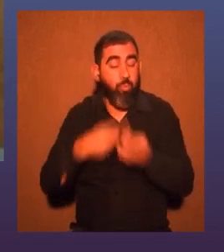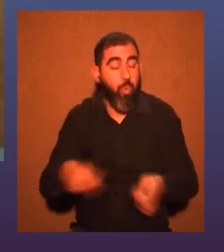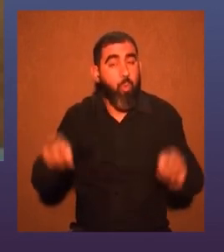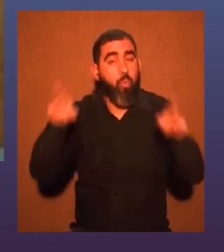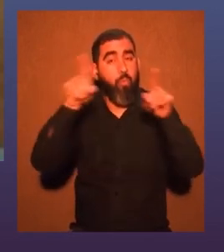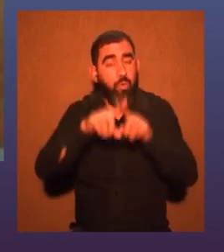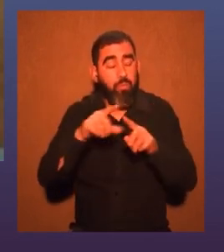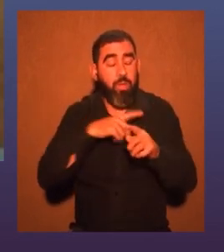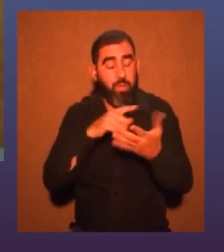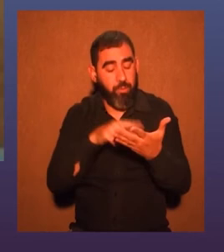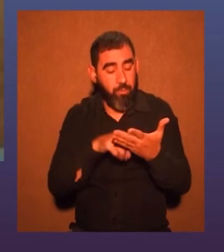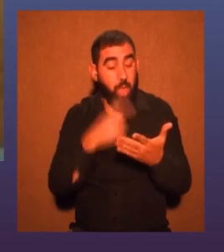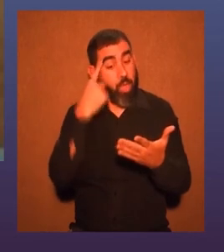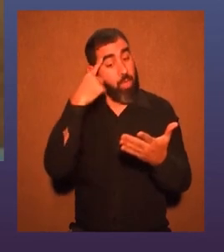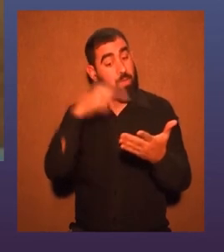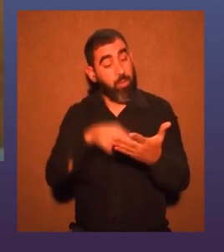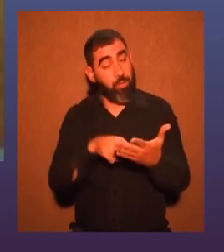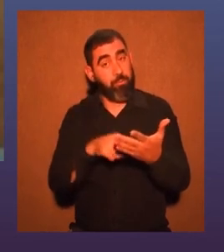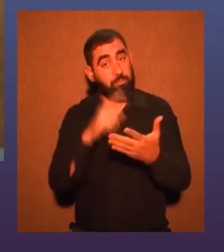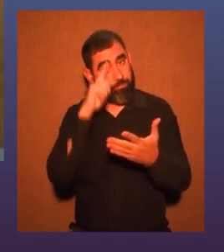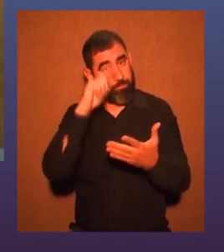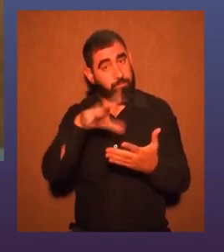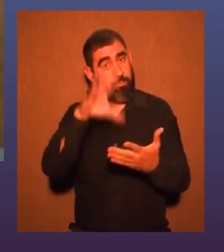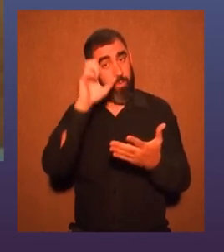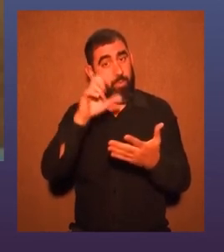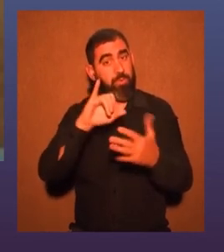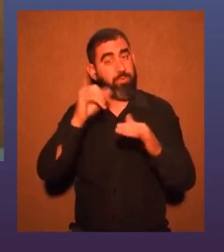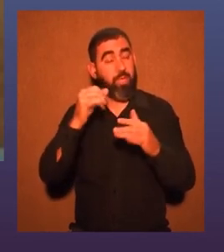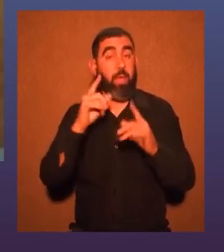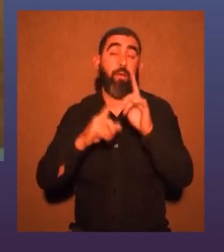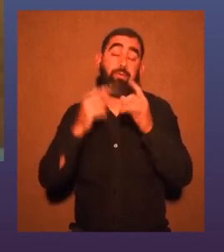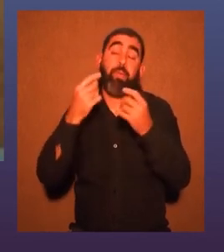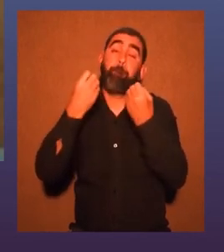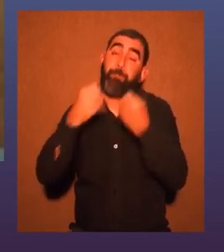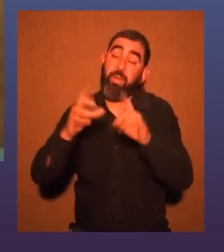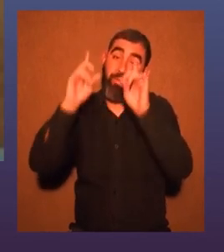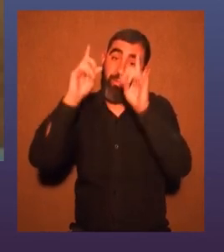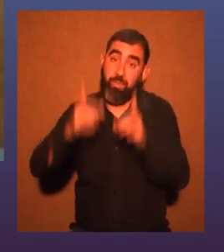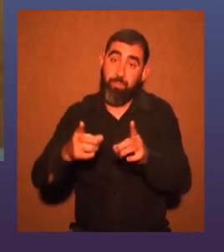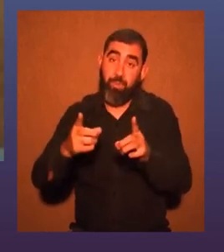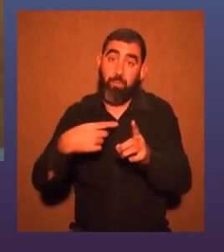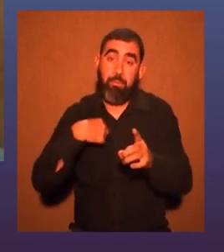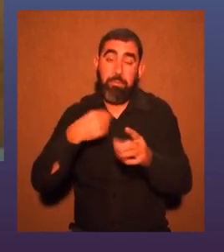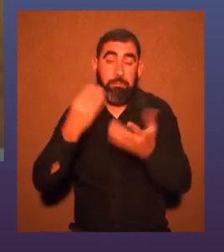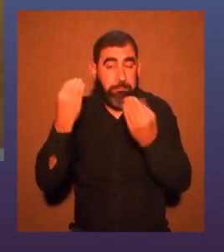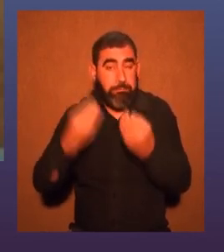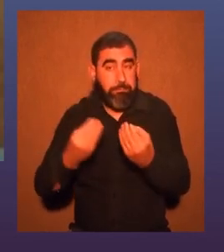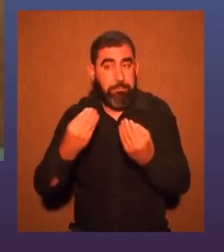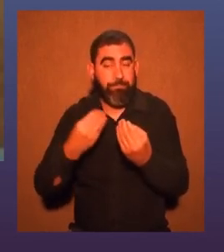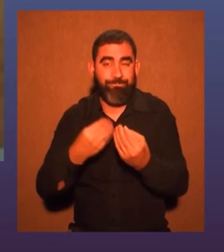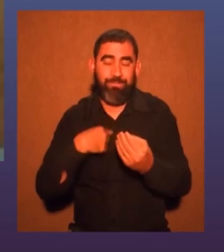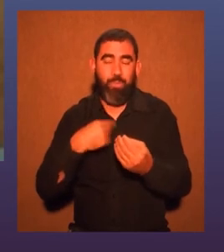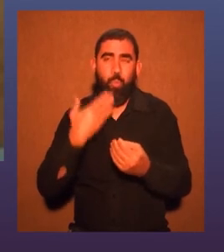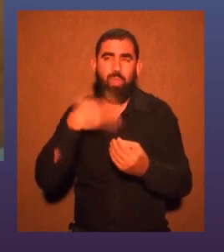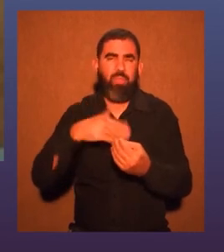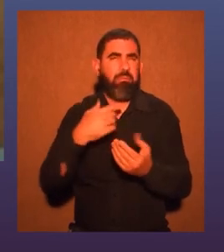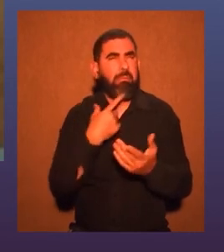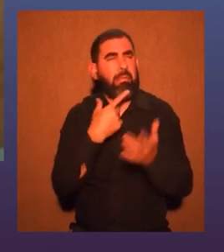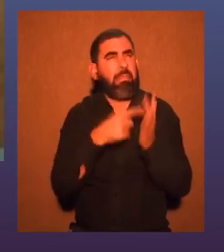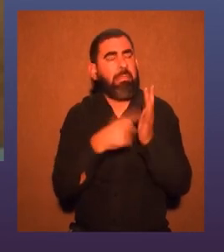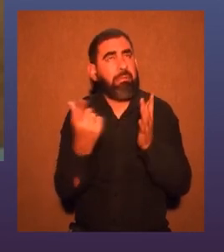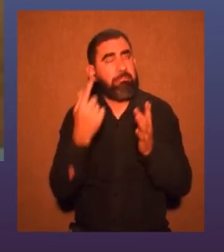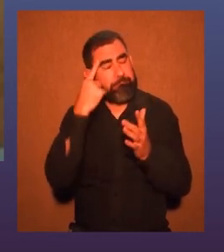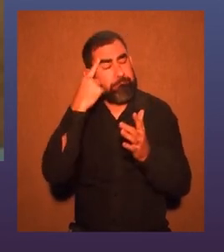esas notas, ya igual ya se perdió, porque lo que quisiste plasmar ahí ya no lo entendés y no